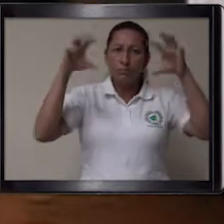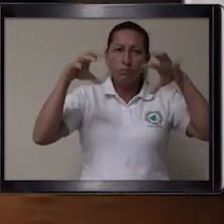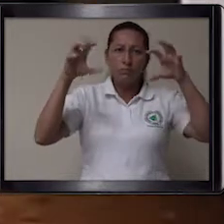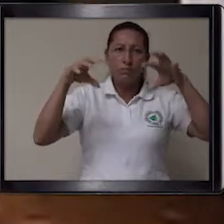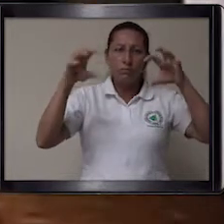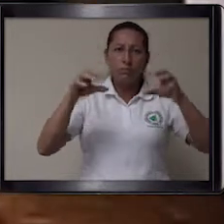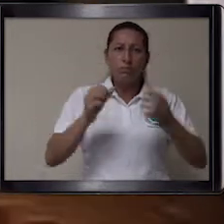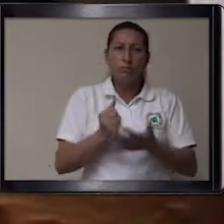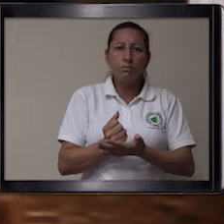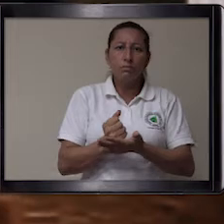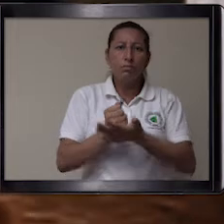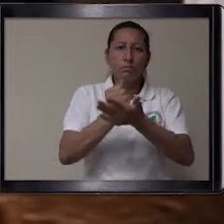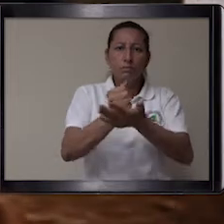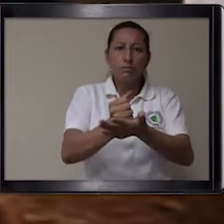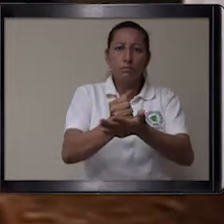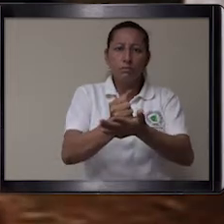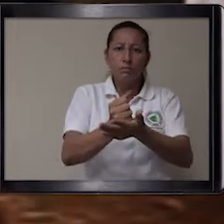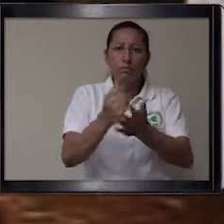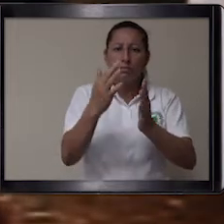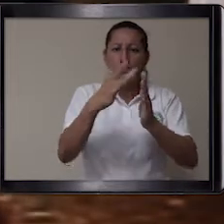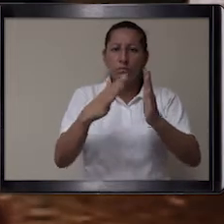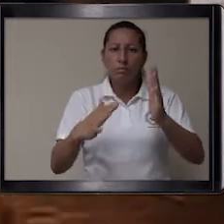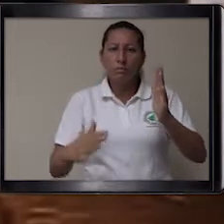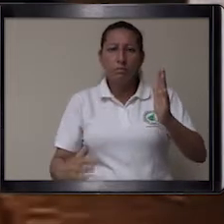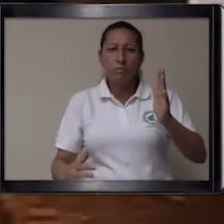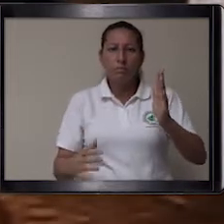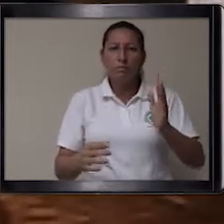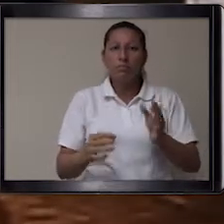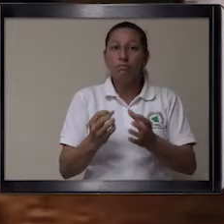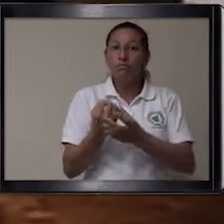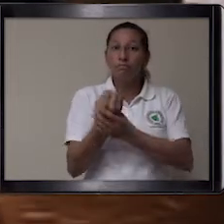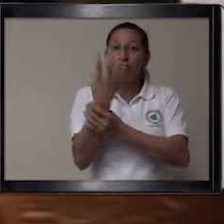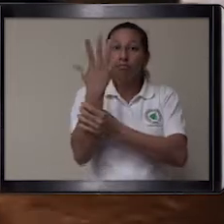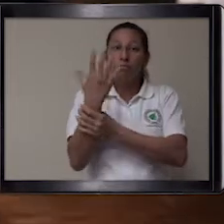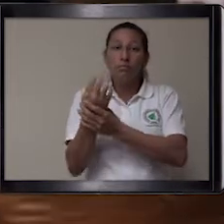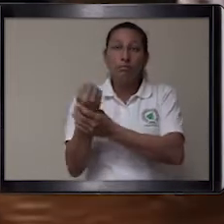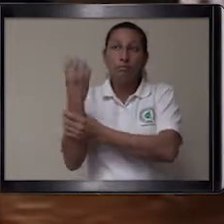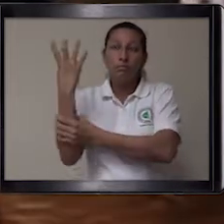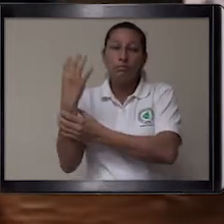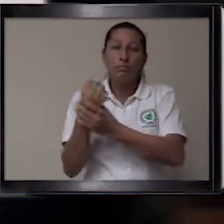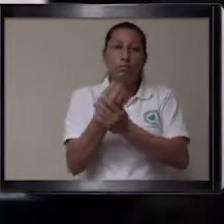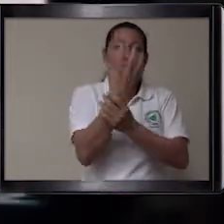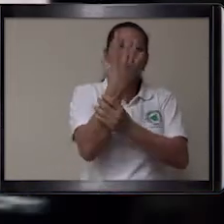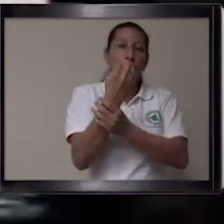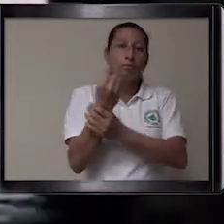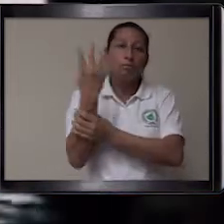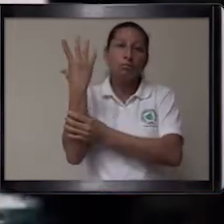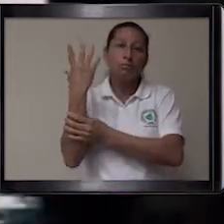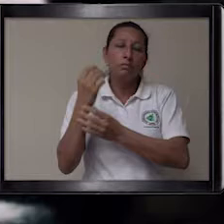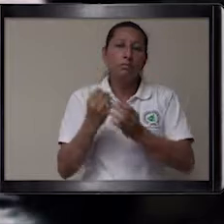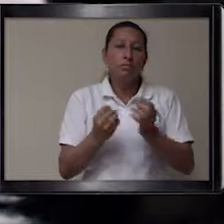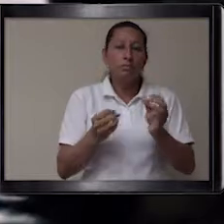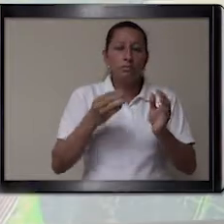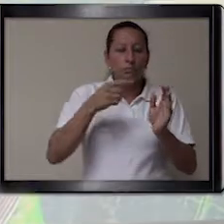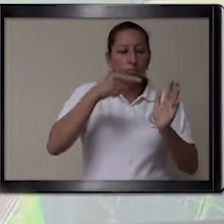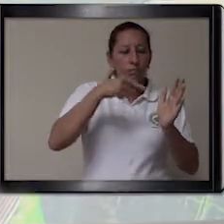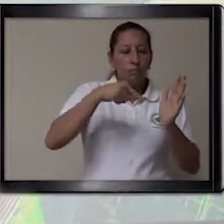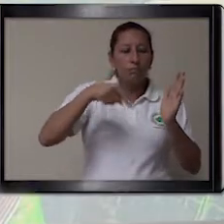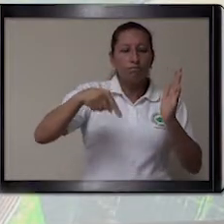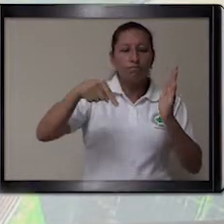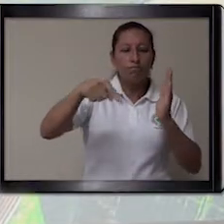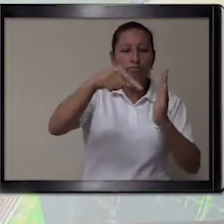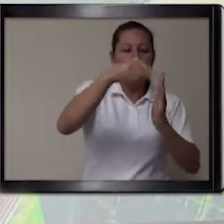constantes lluvias, sismo e incluso los daños ecológicos que presentan en la actualidad algunos colosos.